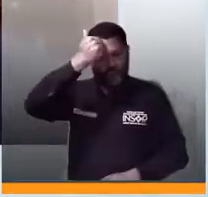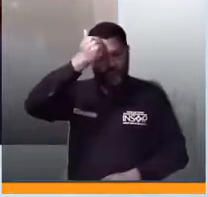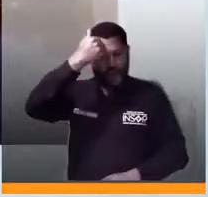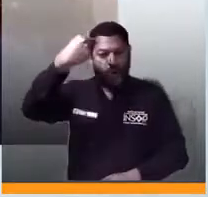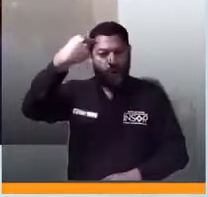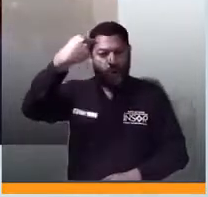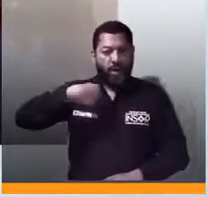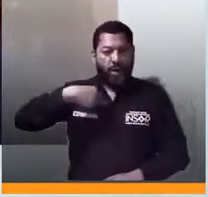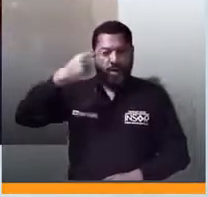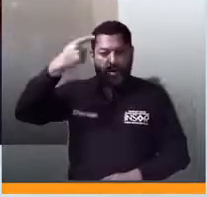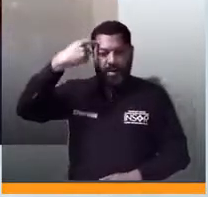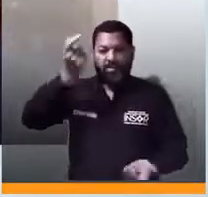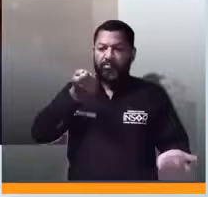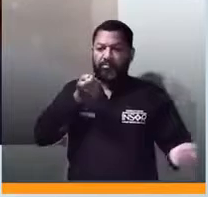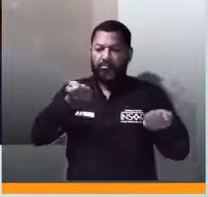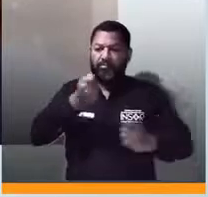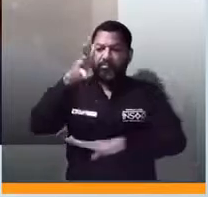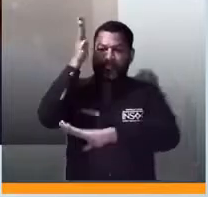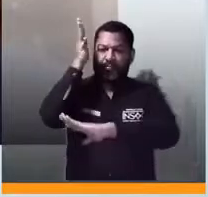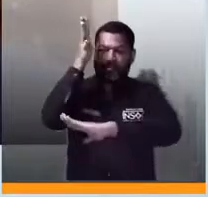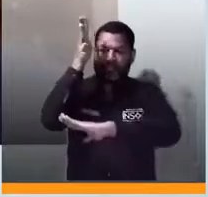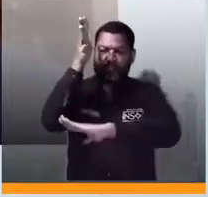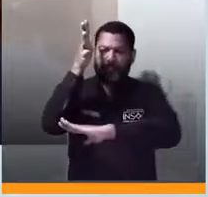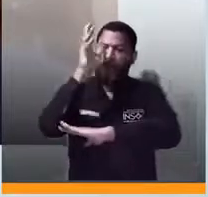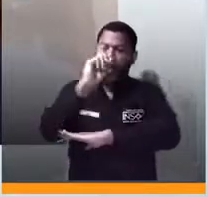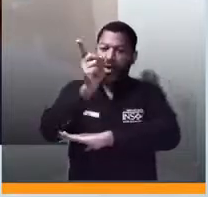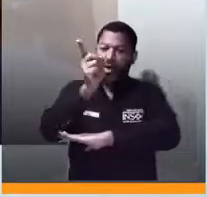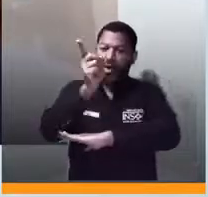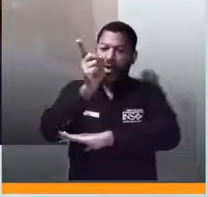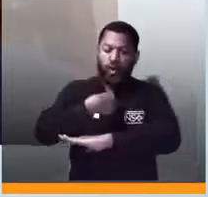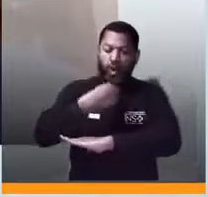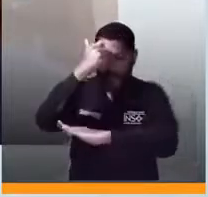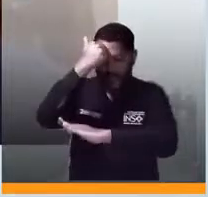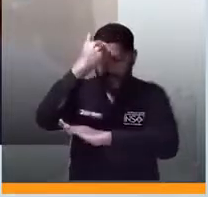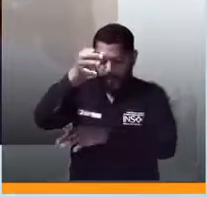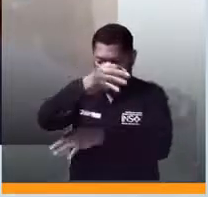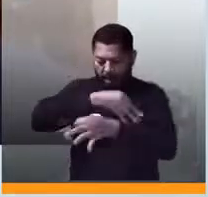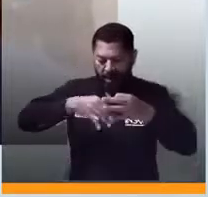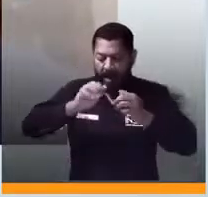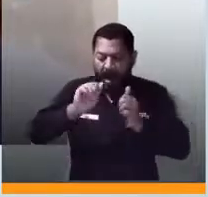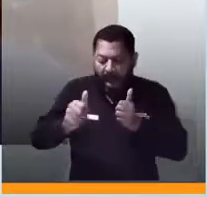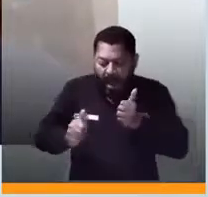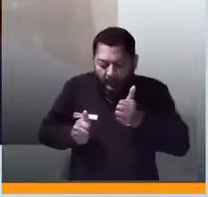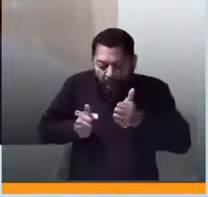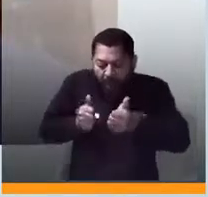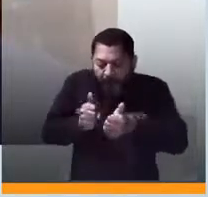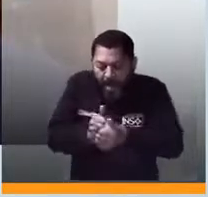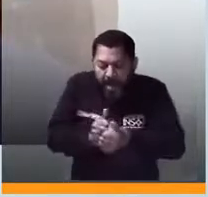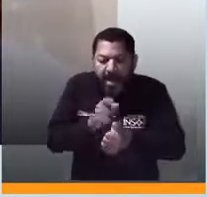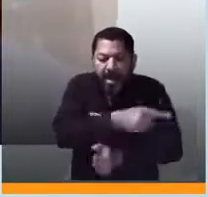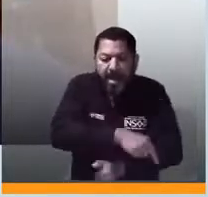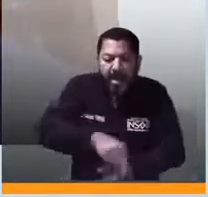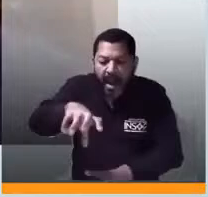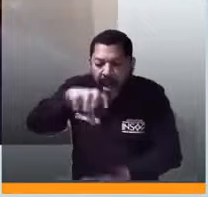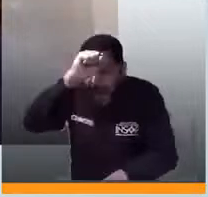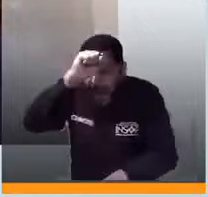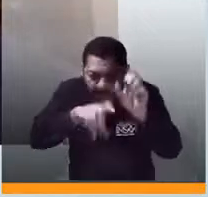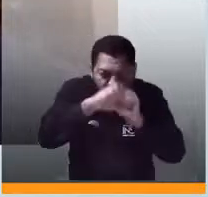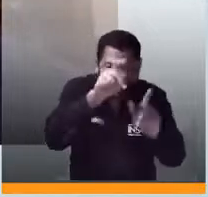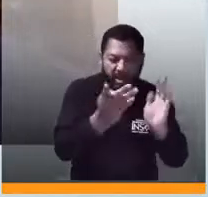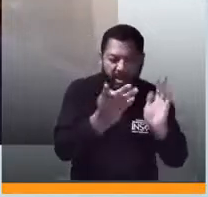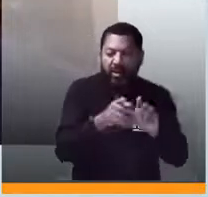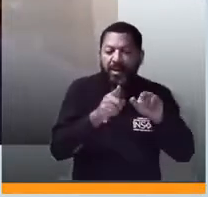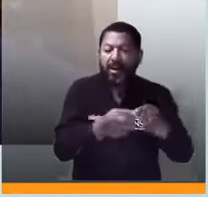el que tiene el monopolio de la información, sino un acompañante en la aventura del aprendizaje y haciendo el